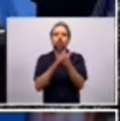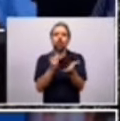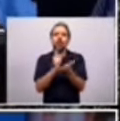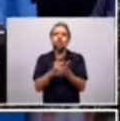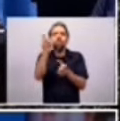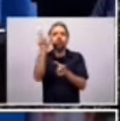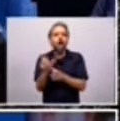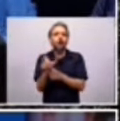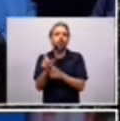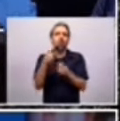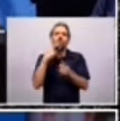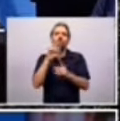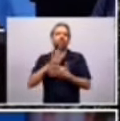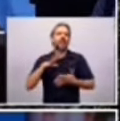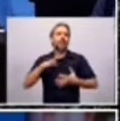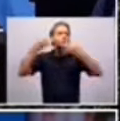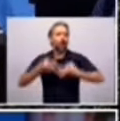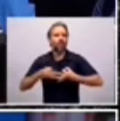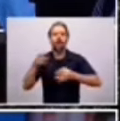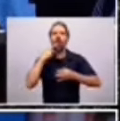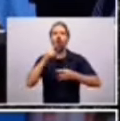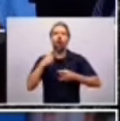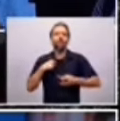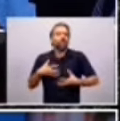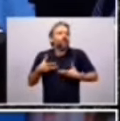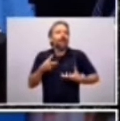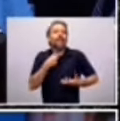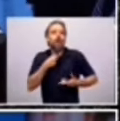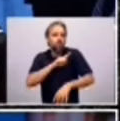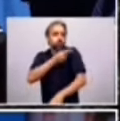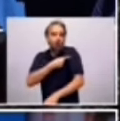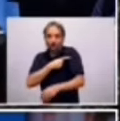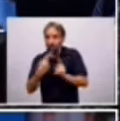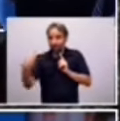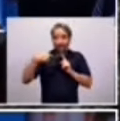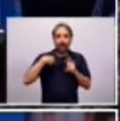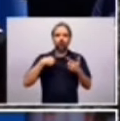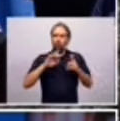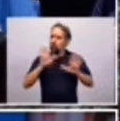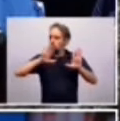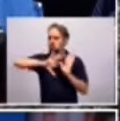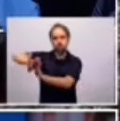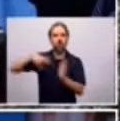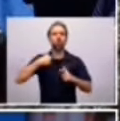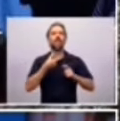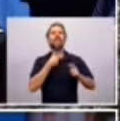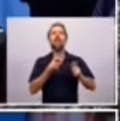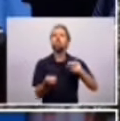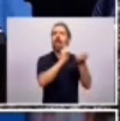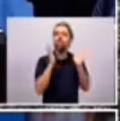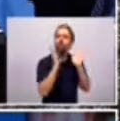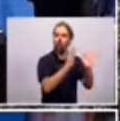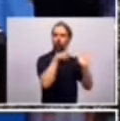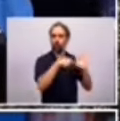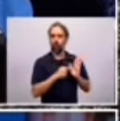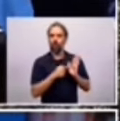la cabeza quietita... son las invasiones inglesas. Entonces, bueno, más o menos. Son las invasiones Entonces, inglesas. Entonces digo, este es otro escenario.